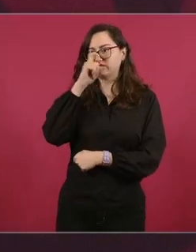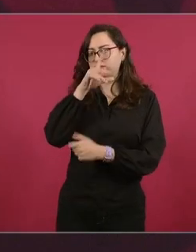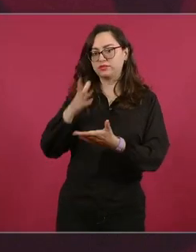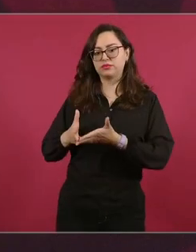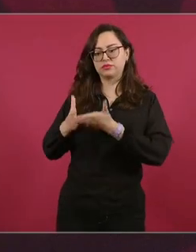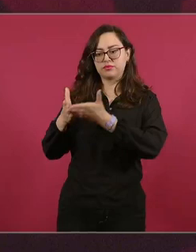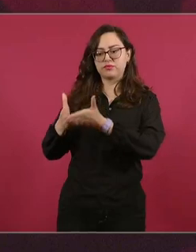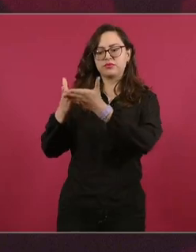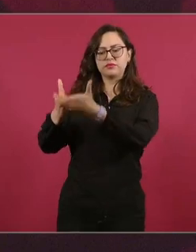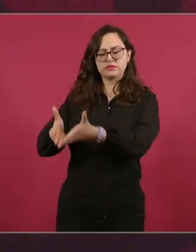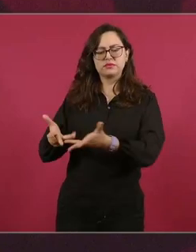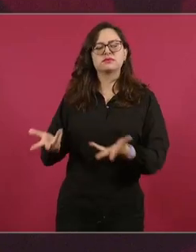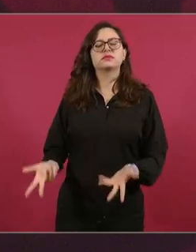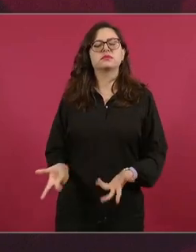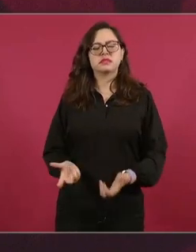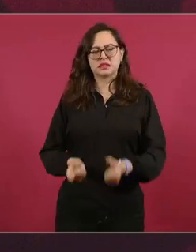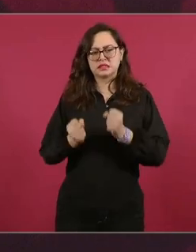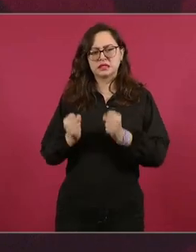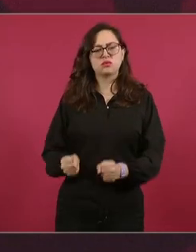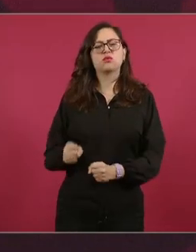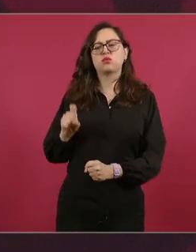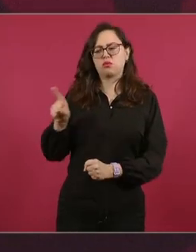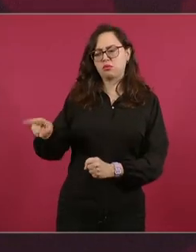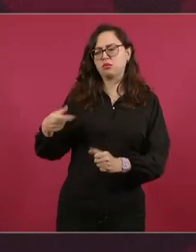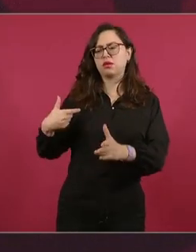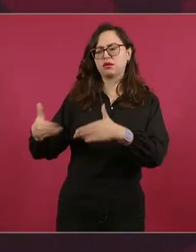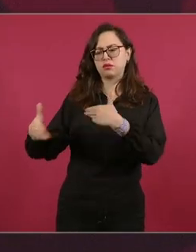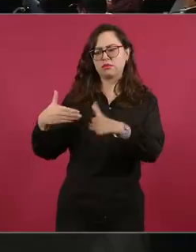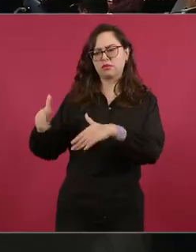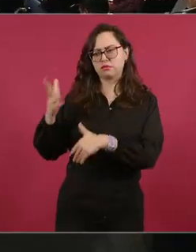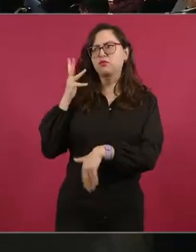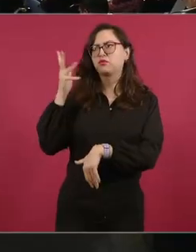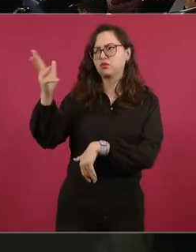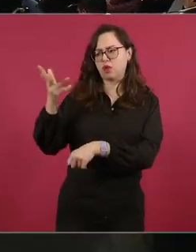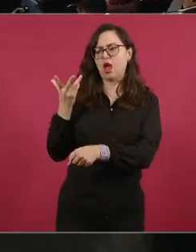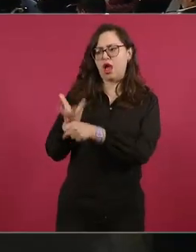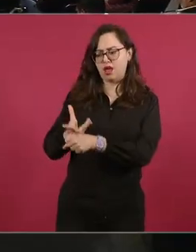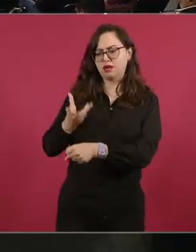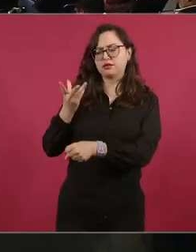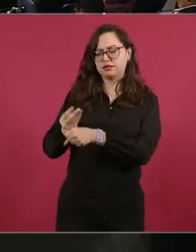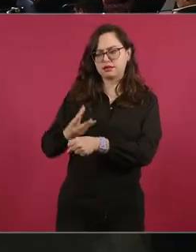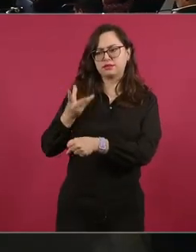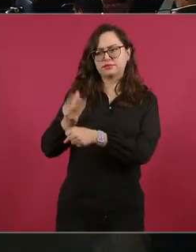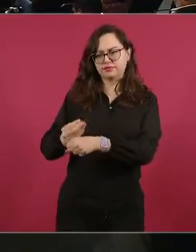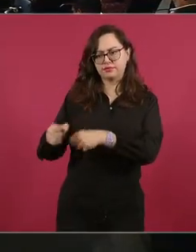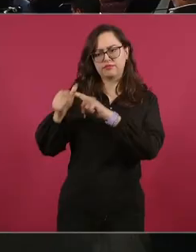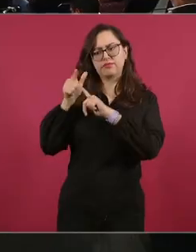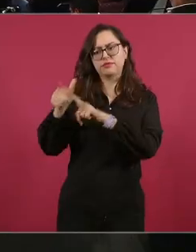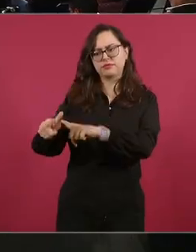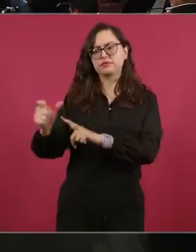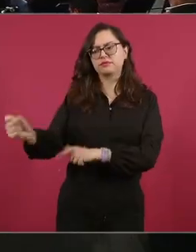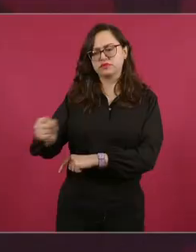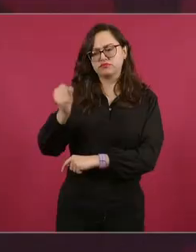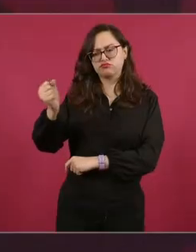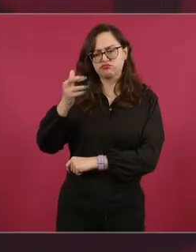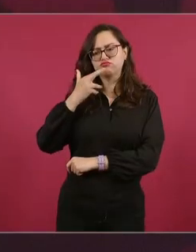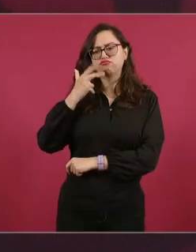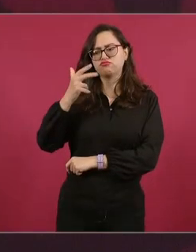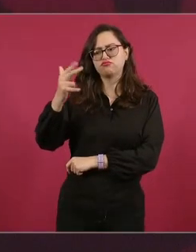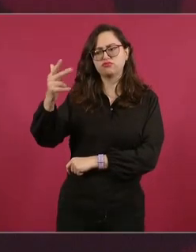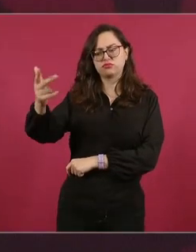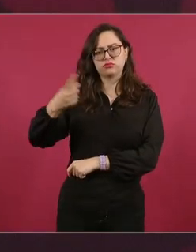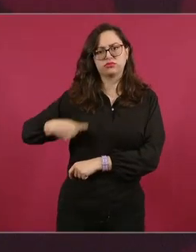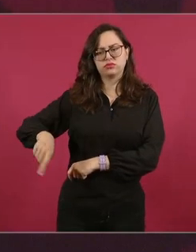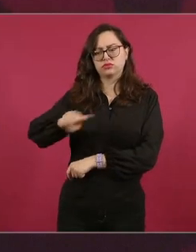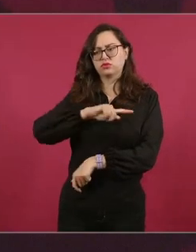Van a resolverlo nuestros hermanos panameños y les deseamos lo mejor. Nunca vamos a estar nosotros en